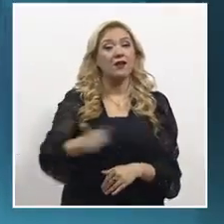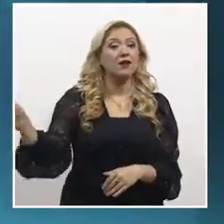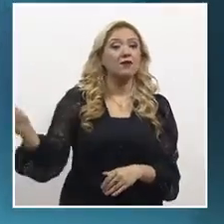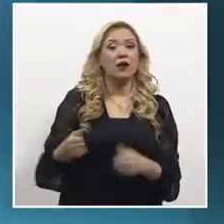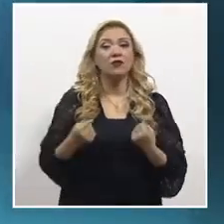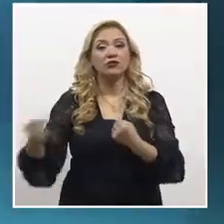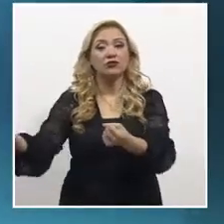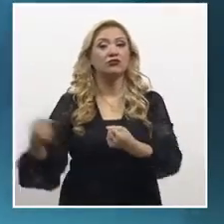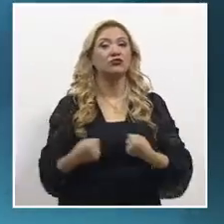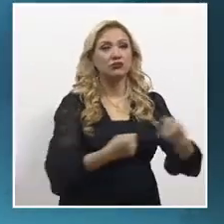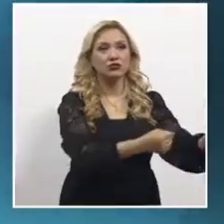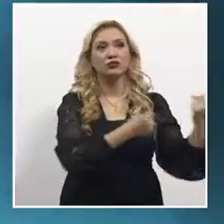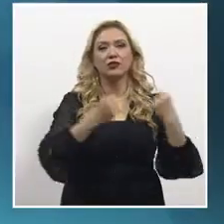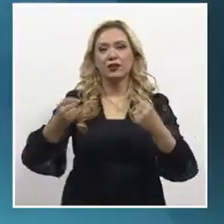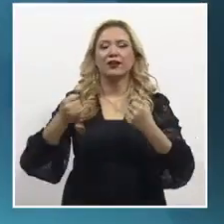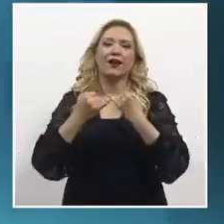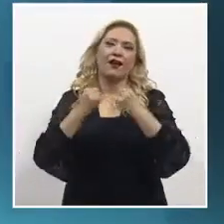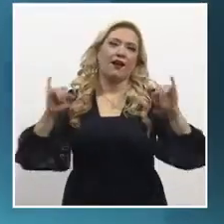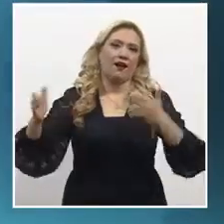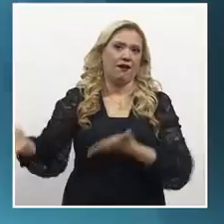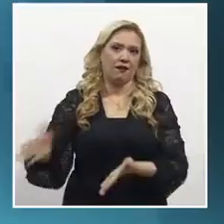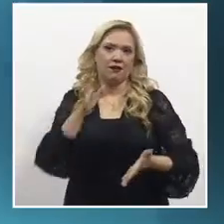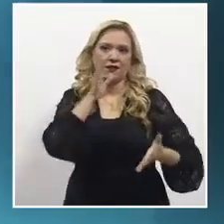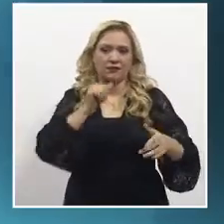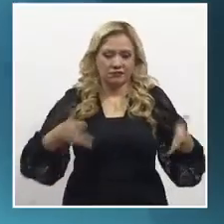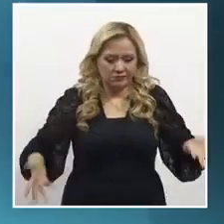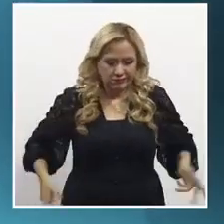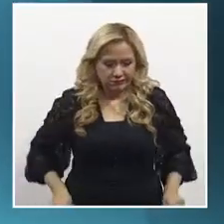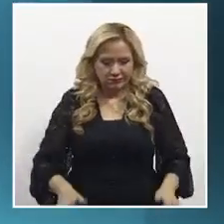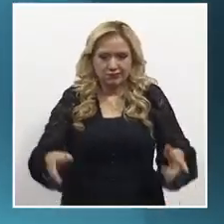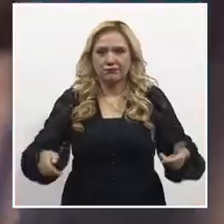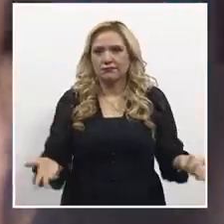seguridad, confianza y autonomía a estos grupos vulnerables.